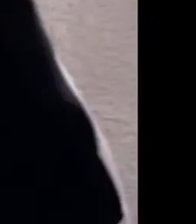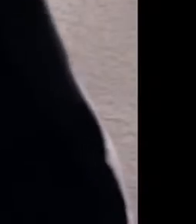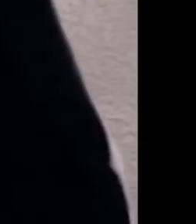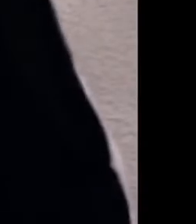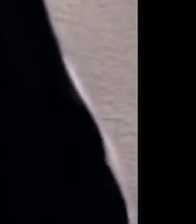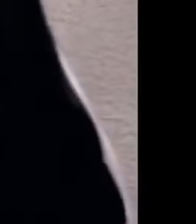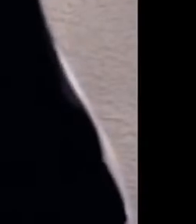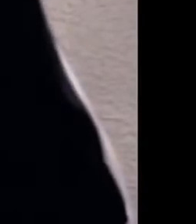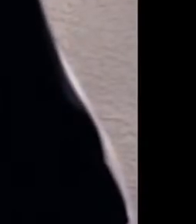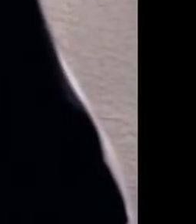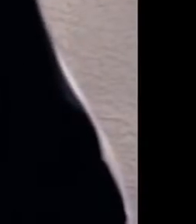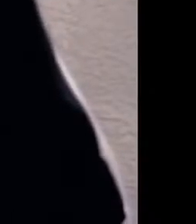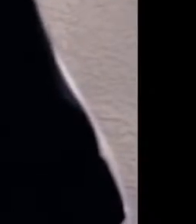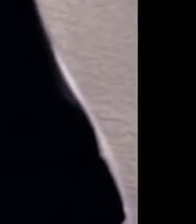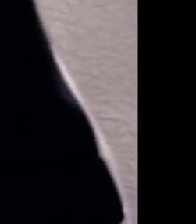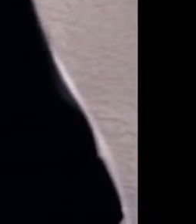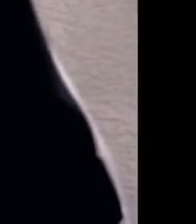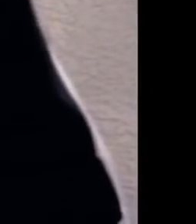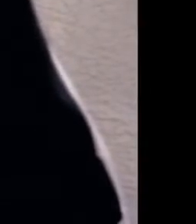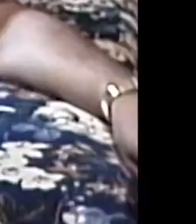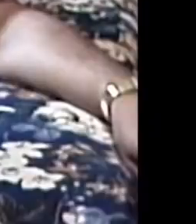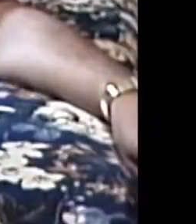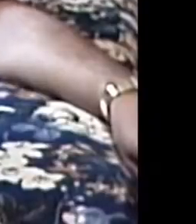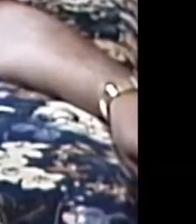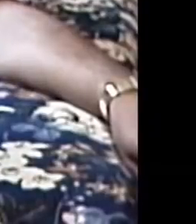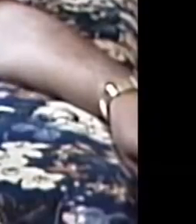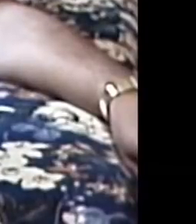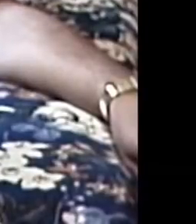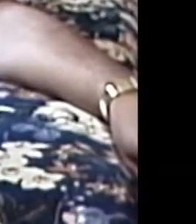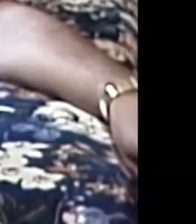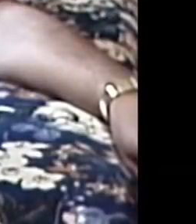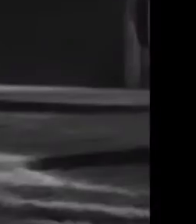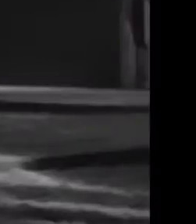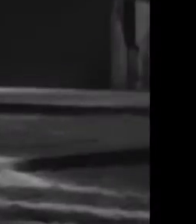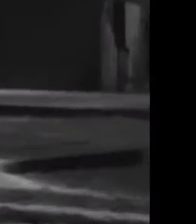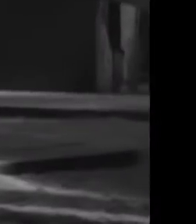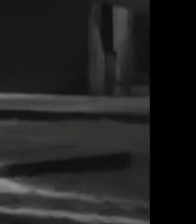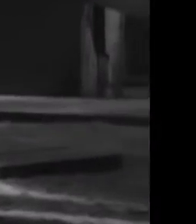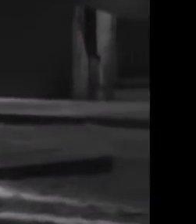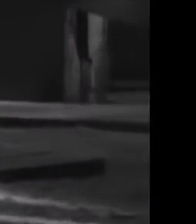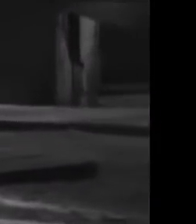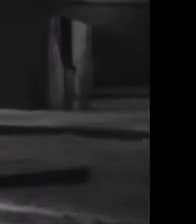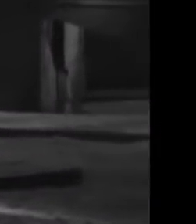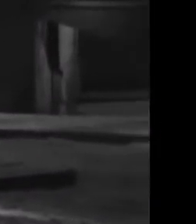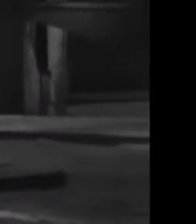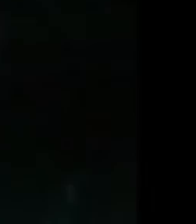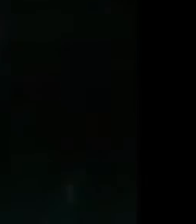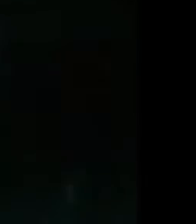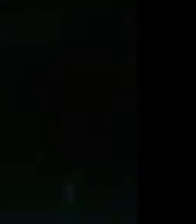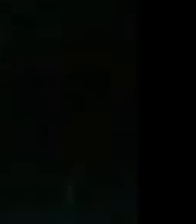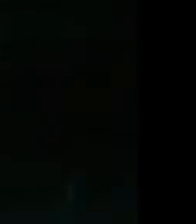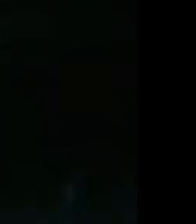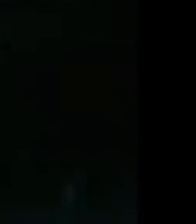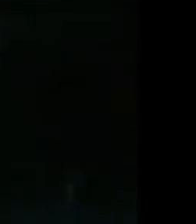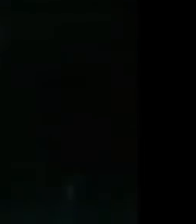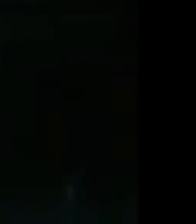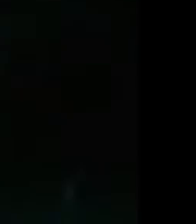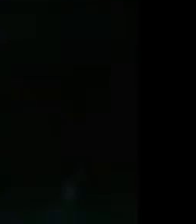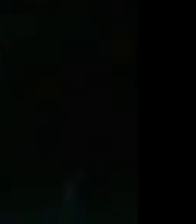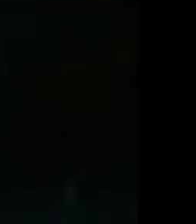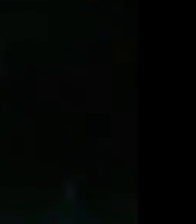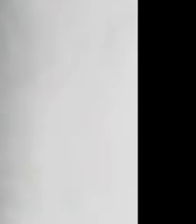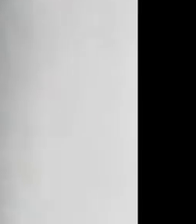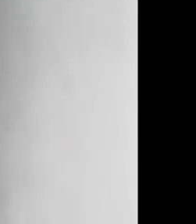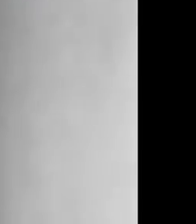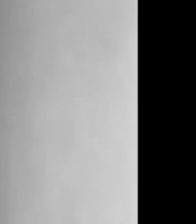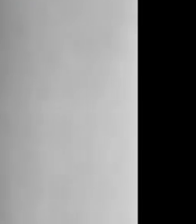a la producción fílmica de México con testimonios exclusivos de directores y diversas personalidades, así como fragmentos de películas